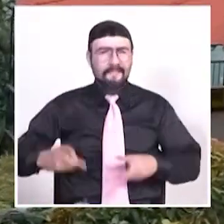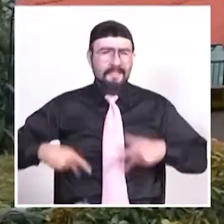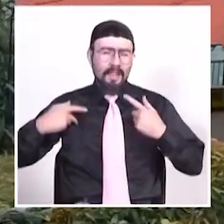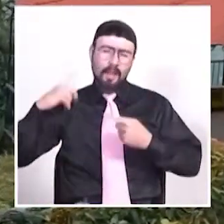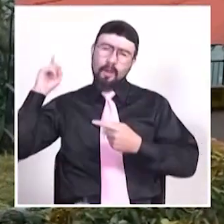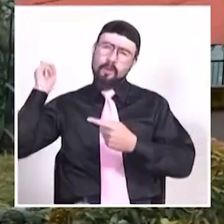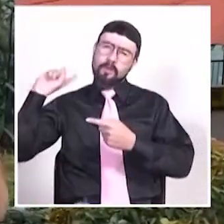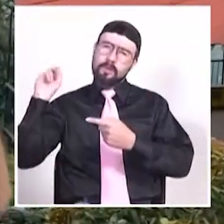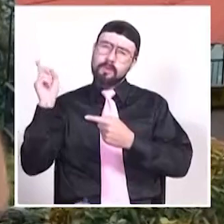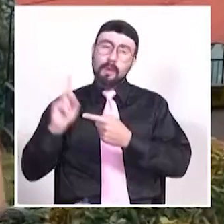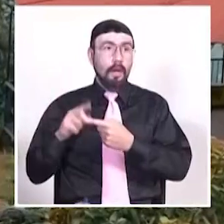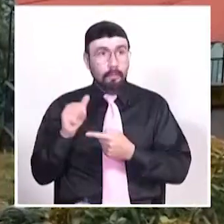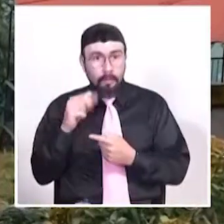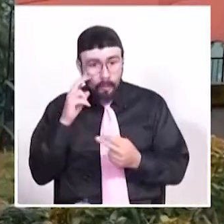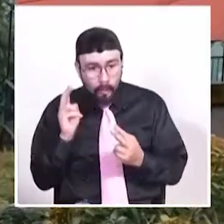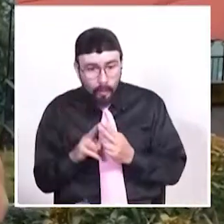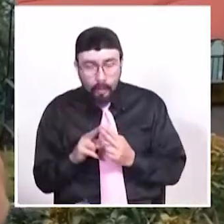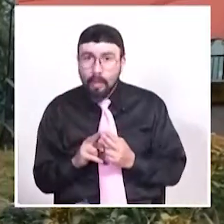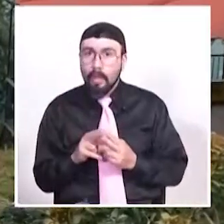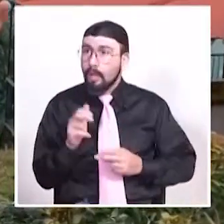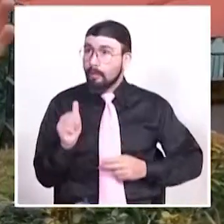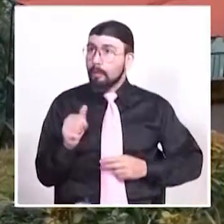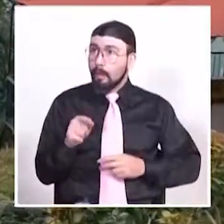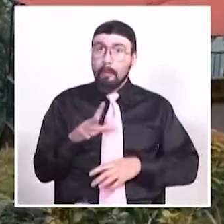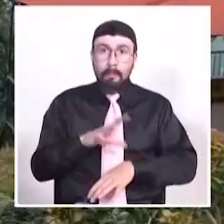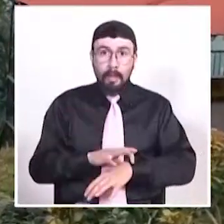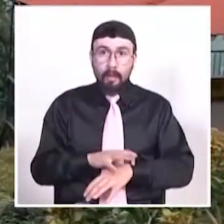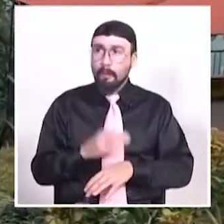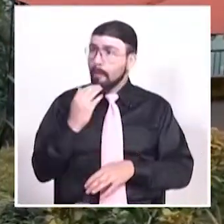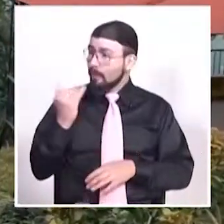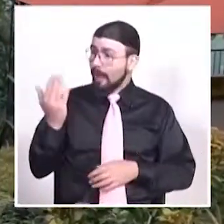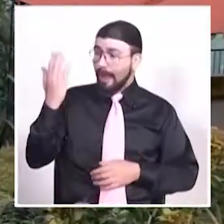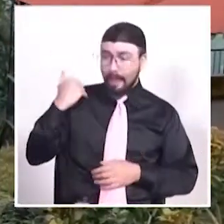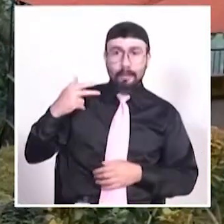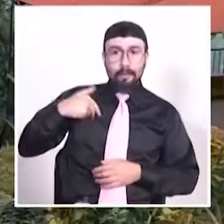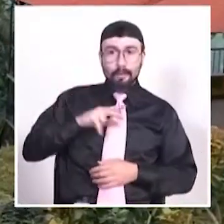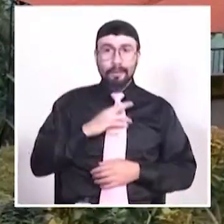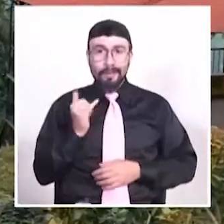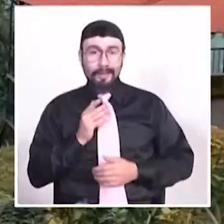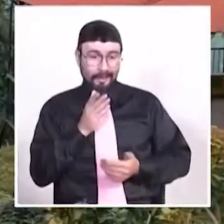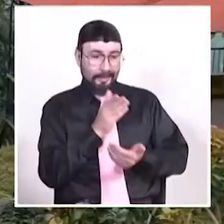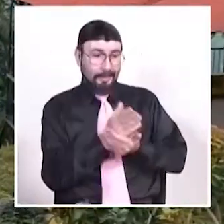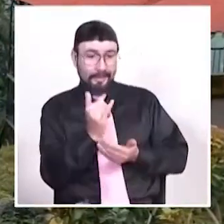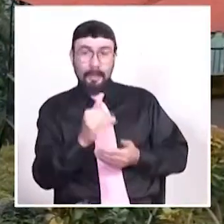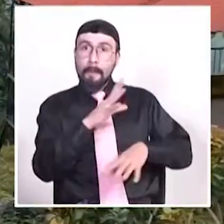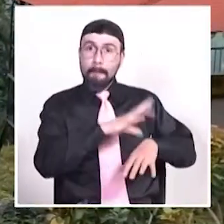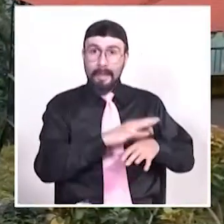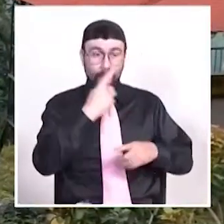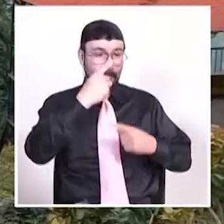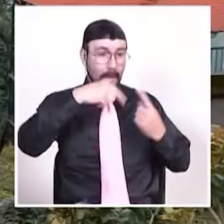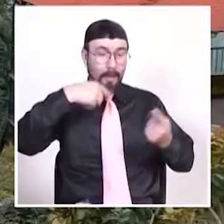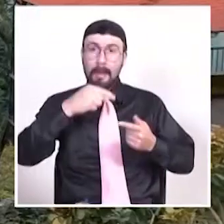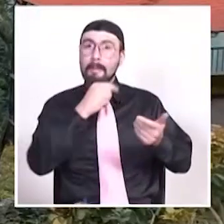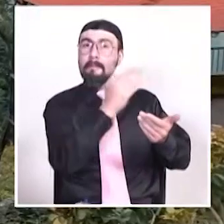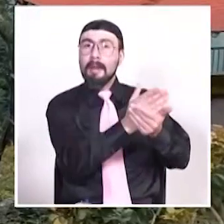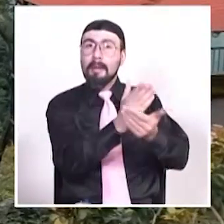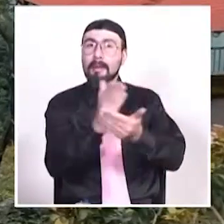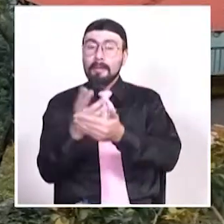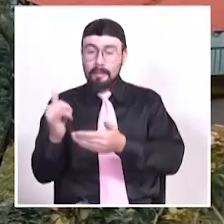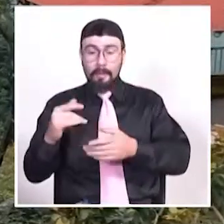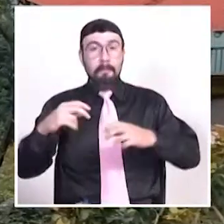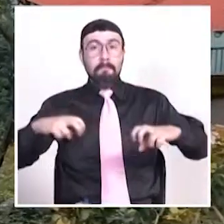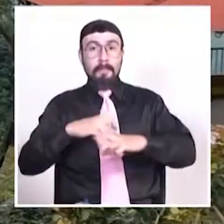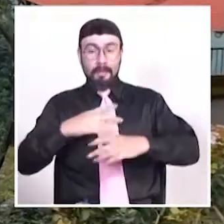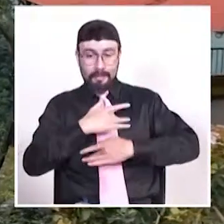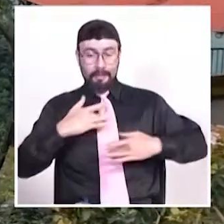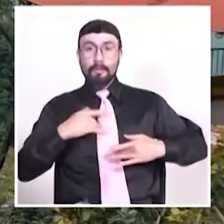vida, que sin dejar de ser médico, porque ahora estábamos en una ronda médica, como lo hacemos la ronda integrativa en los parques de la salud, el Día